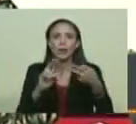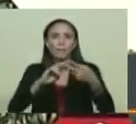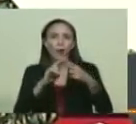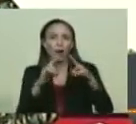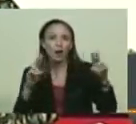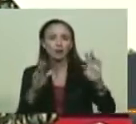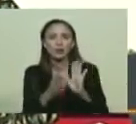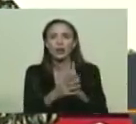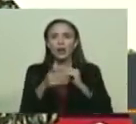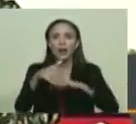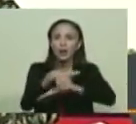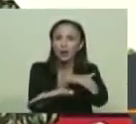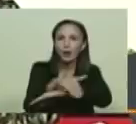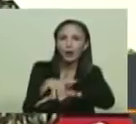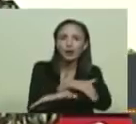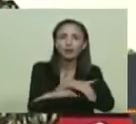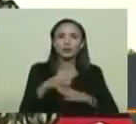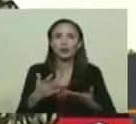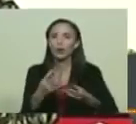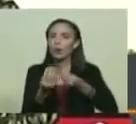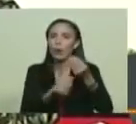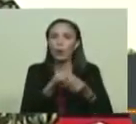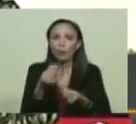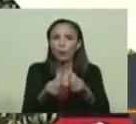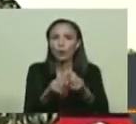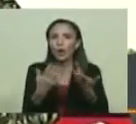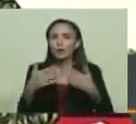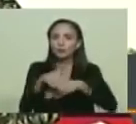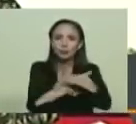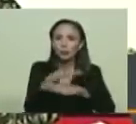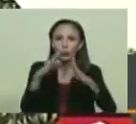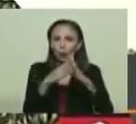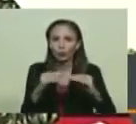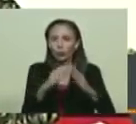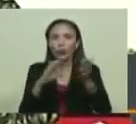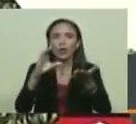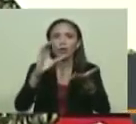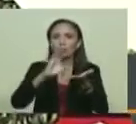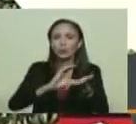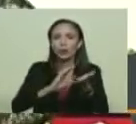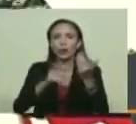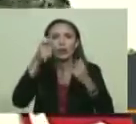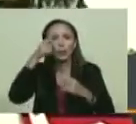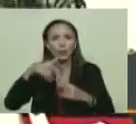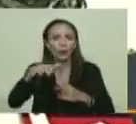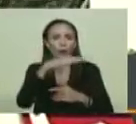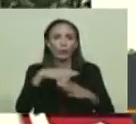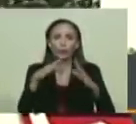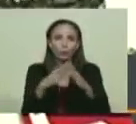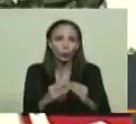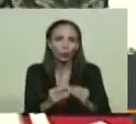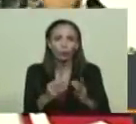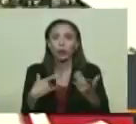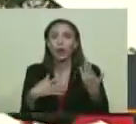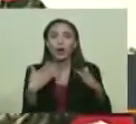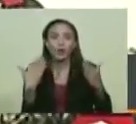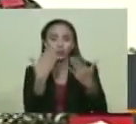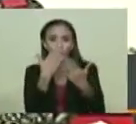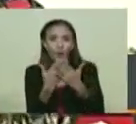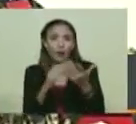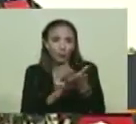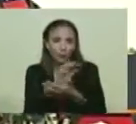pública, defender la seguridad pública de todas las ciudades y pueblos del país frente a cualquier amenaza que pueda